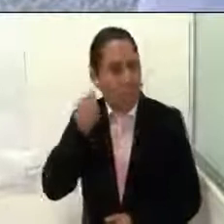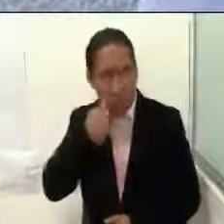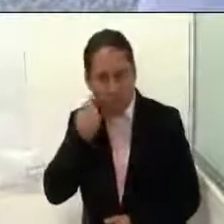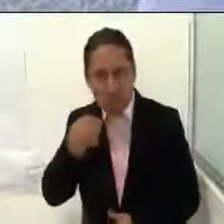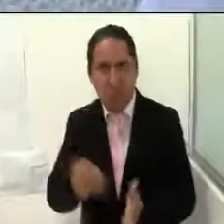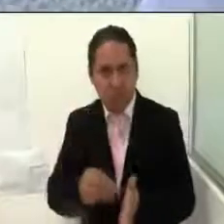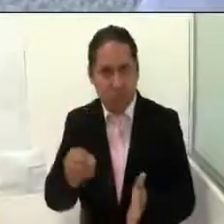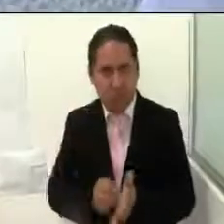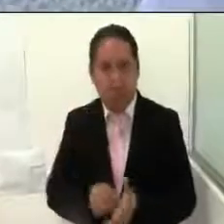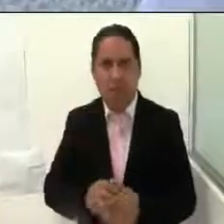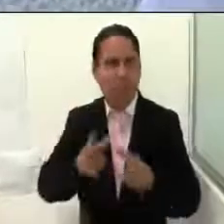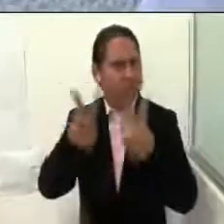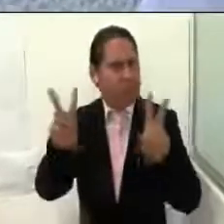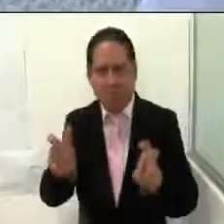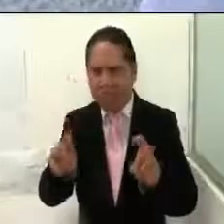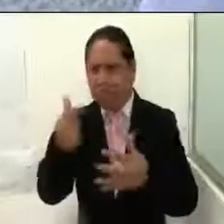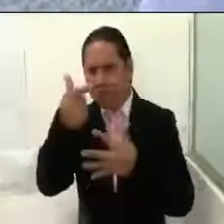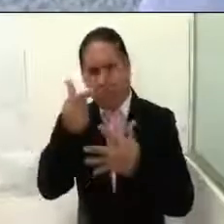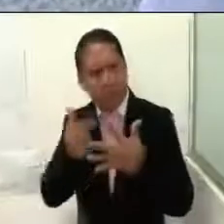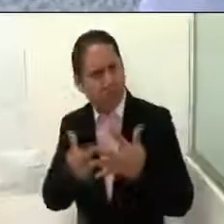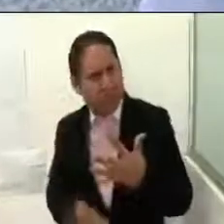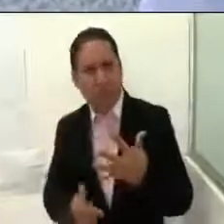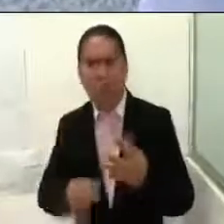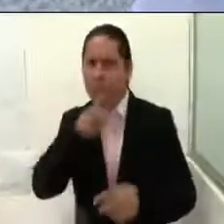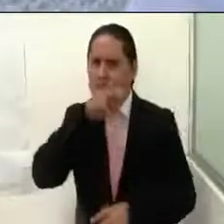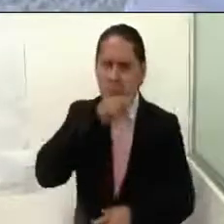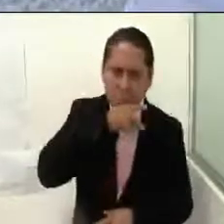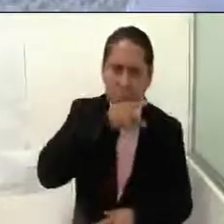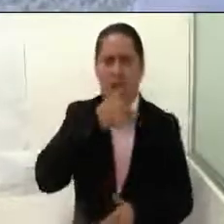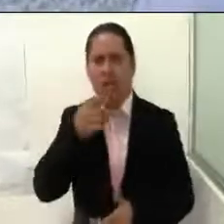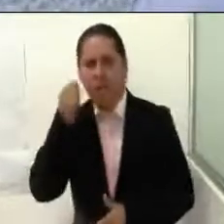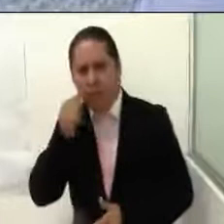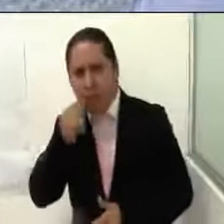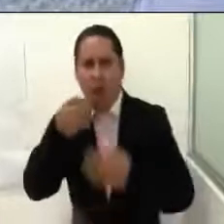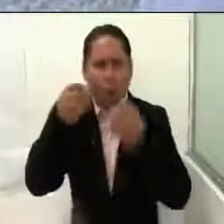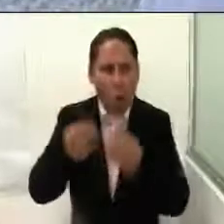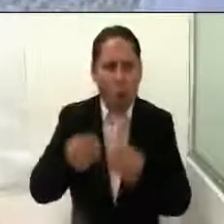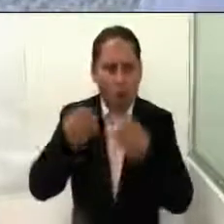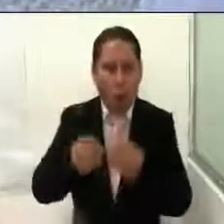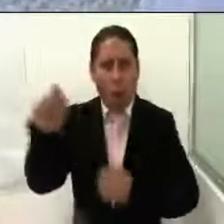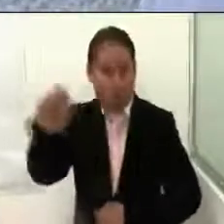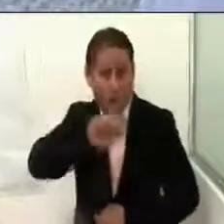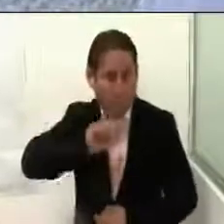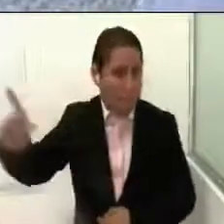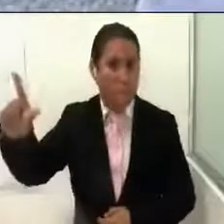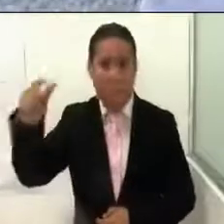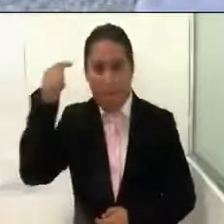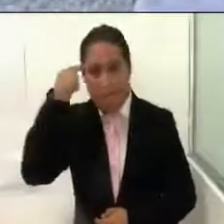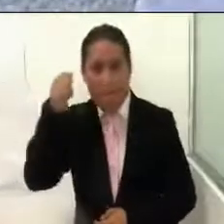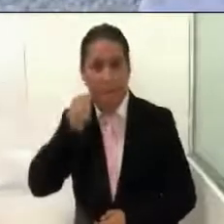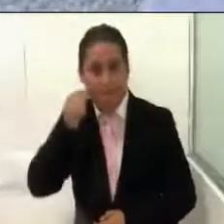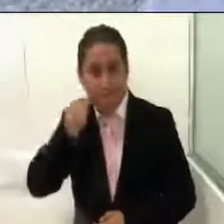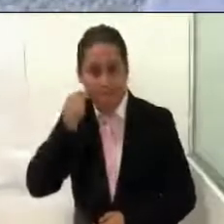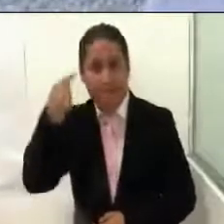en las diversas materias se han preocupado y se han ocupado por la profesionalización de